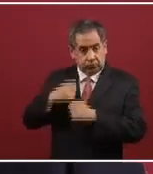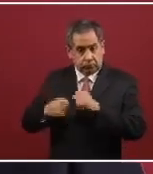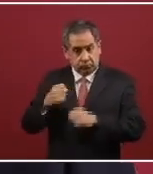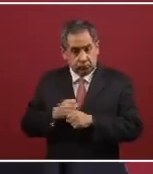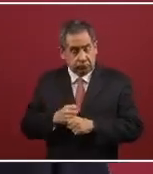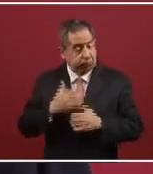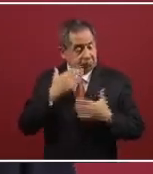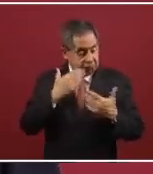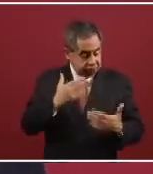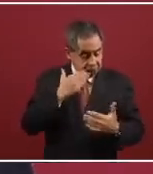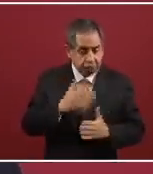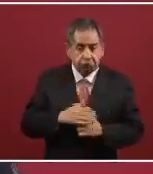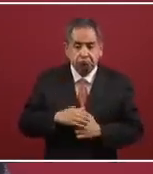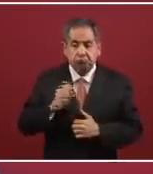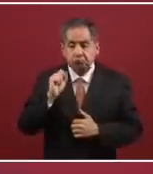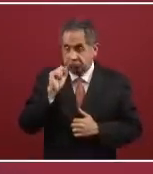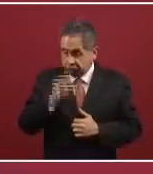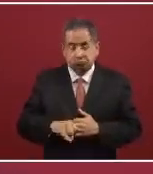que